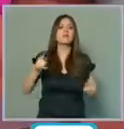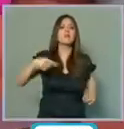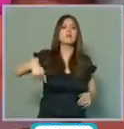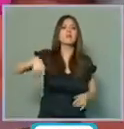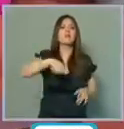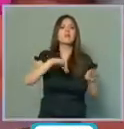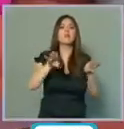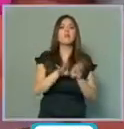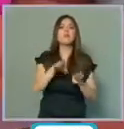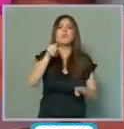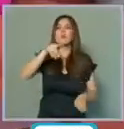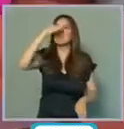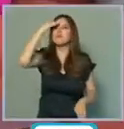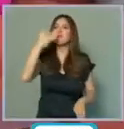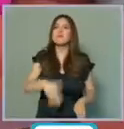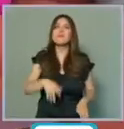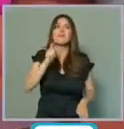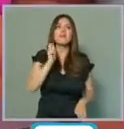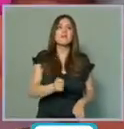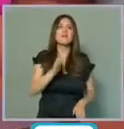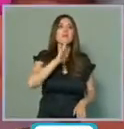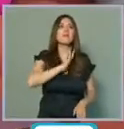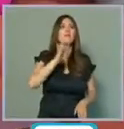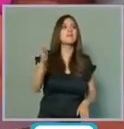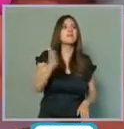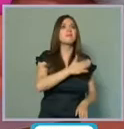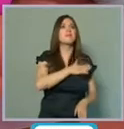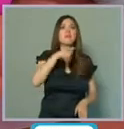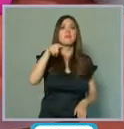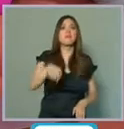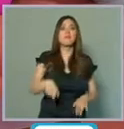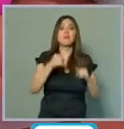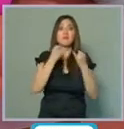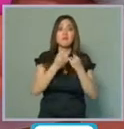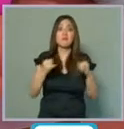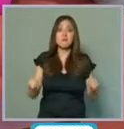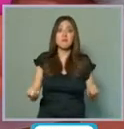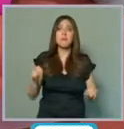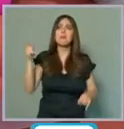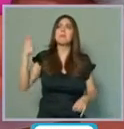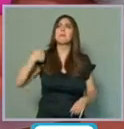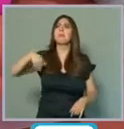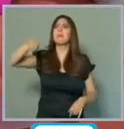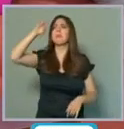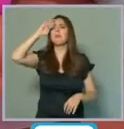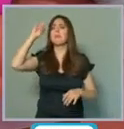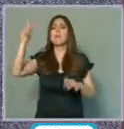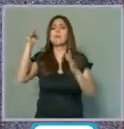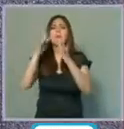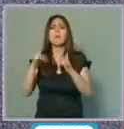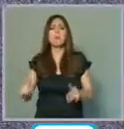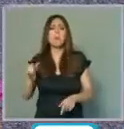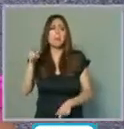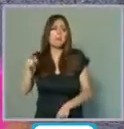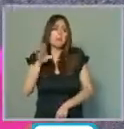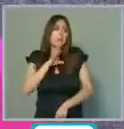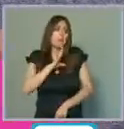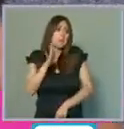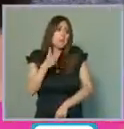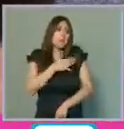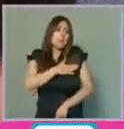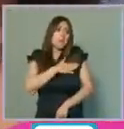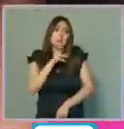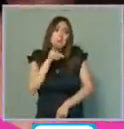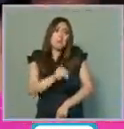que ya España dice México es independiente, entonces Francia dice, como ya no es de España, ya me puedo meter con